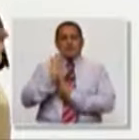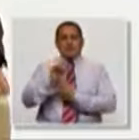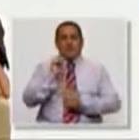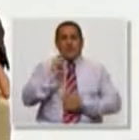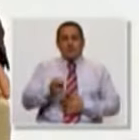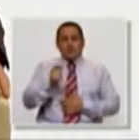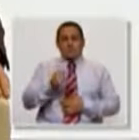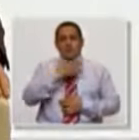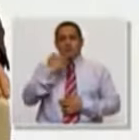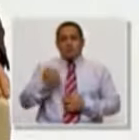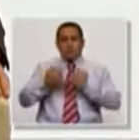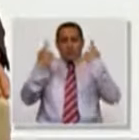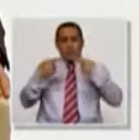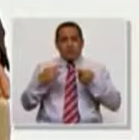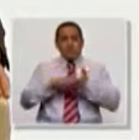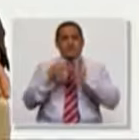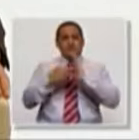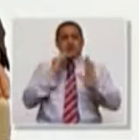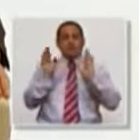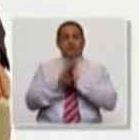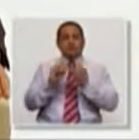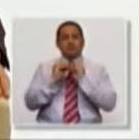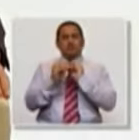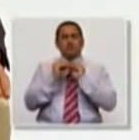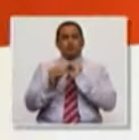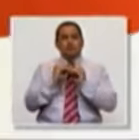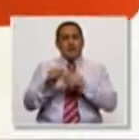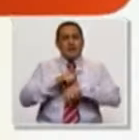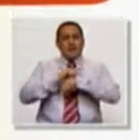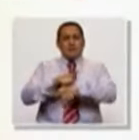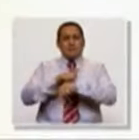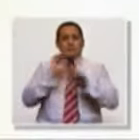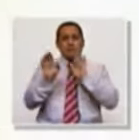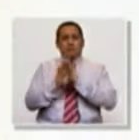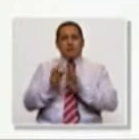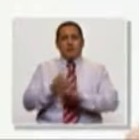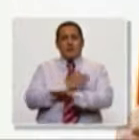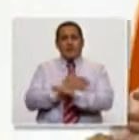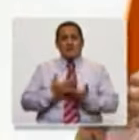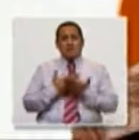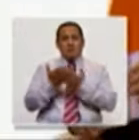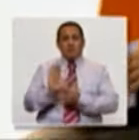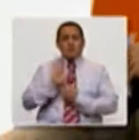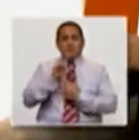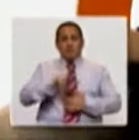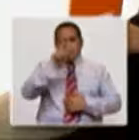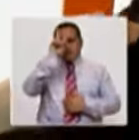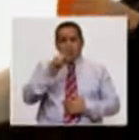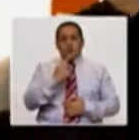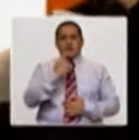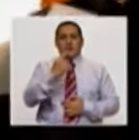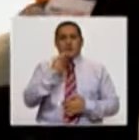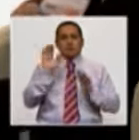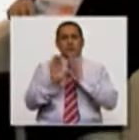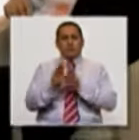tome mejores decisiones, ¿no? Digamos entonces que la solución frecuente a la que hemos echado mano en el país es